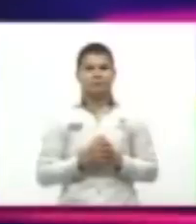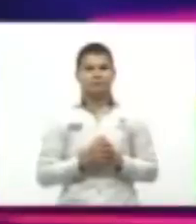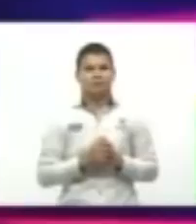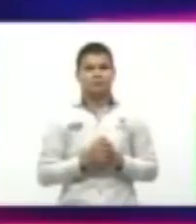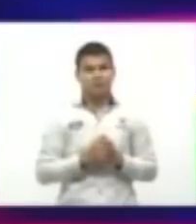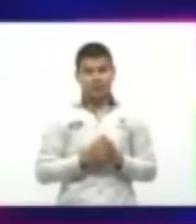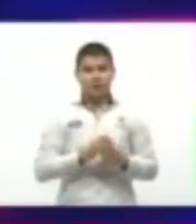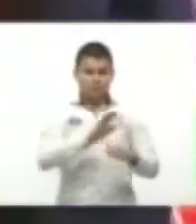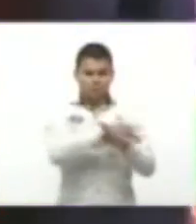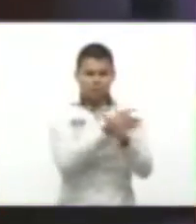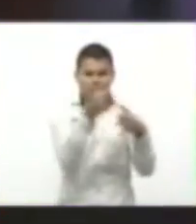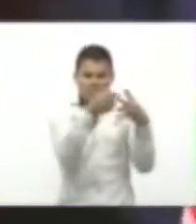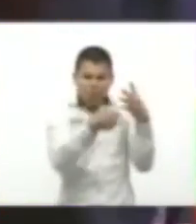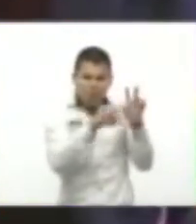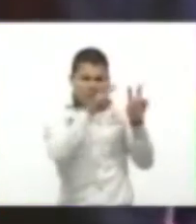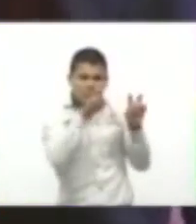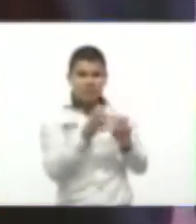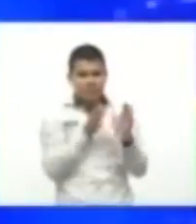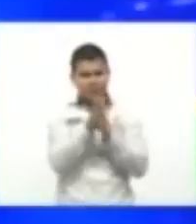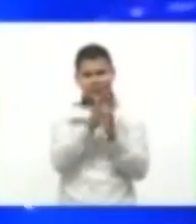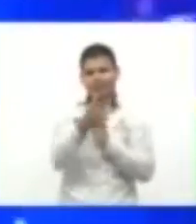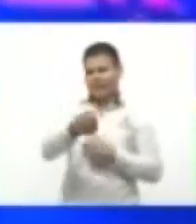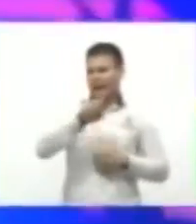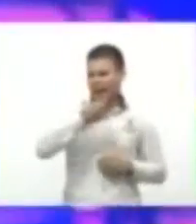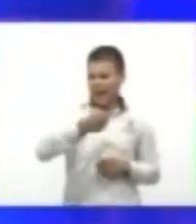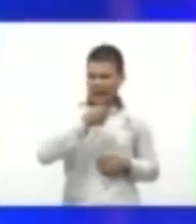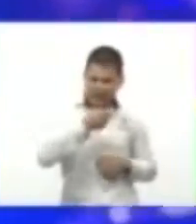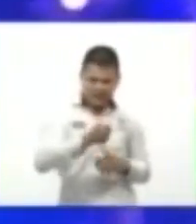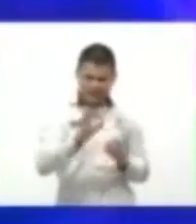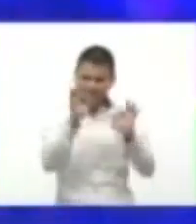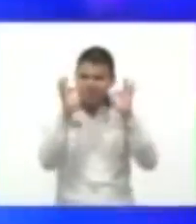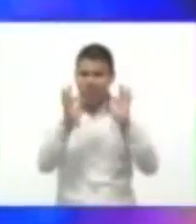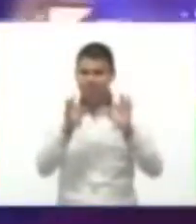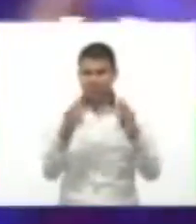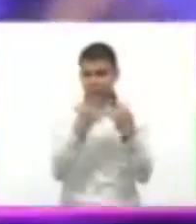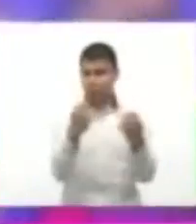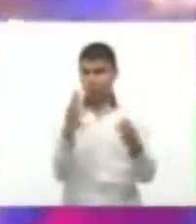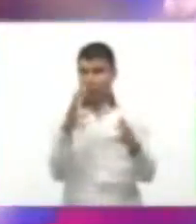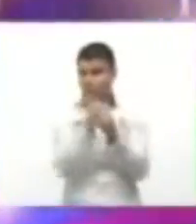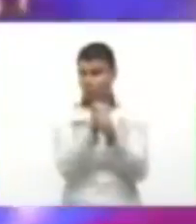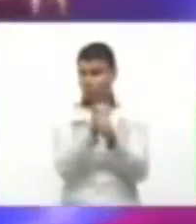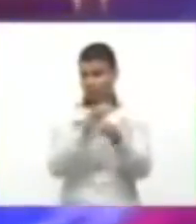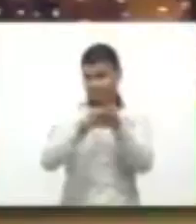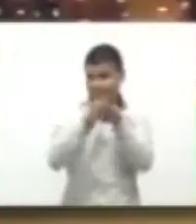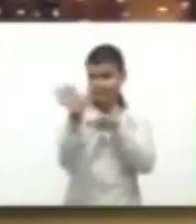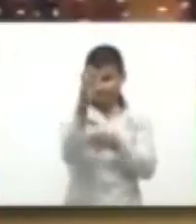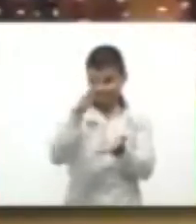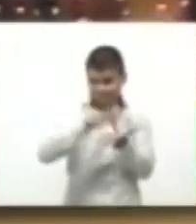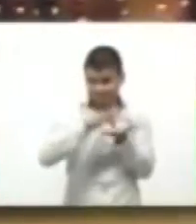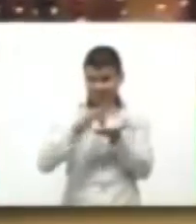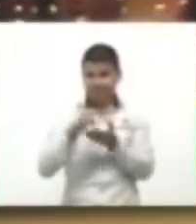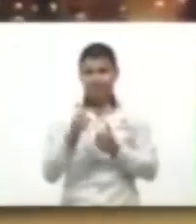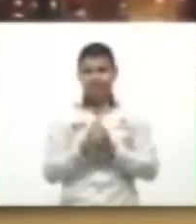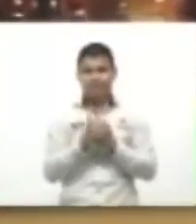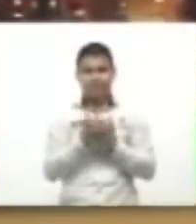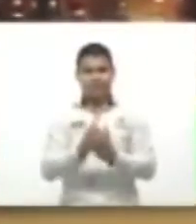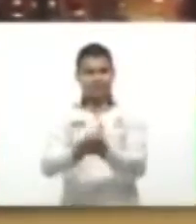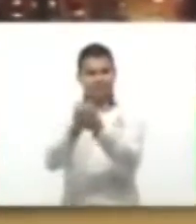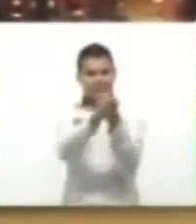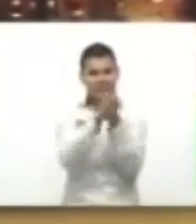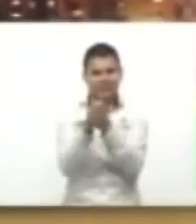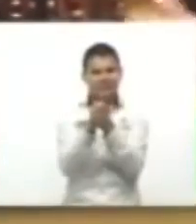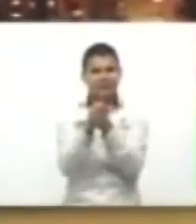Musical de estos maravillosos artistas, se vivirá una noche estupenda, así que ya saben, no se lo pueden perder. ¿Qué tal amigos? Les saluda José